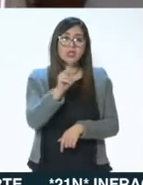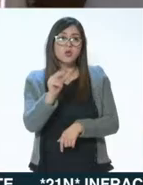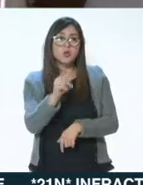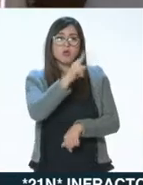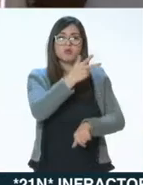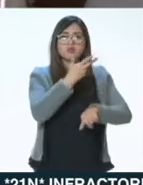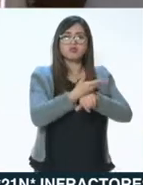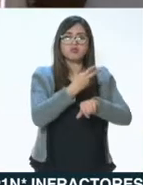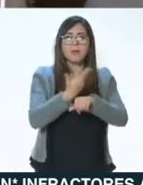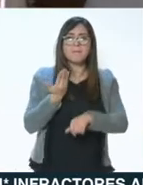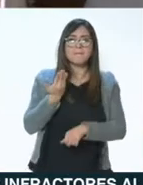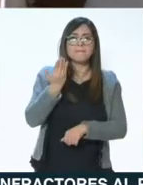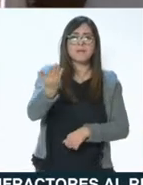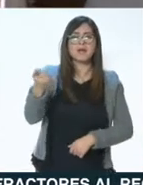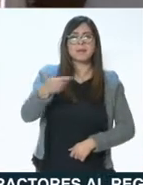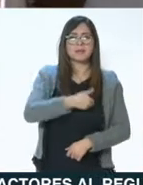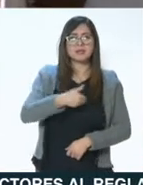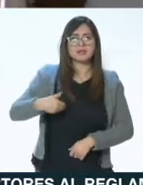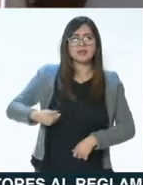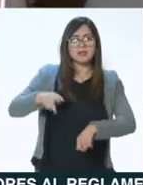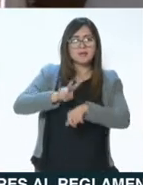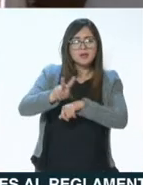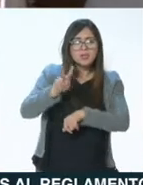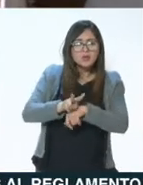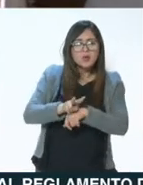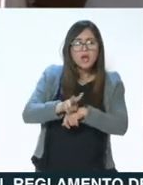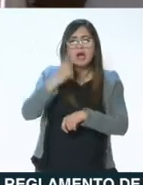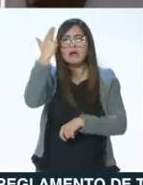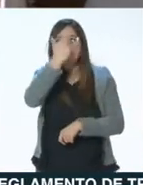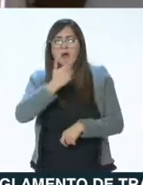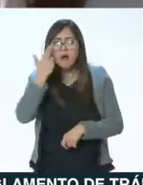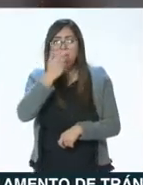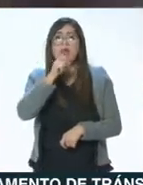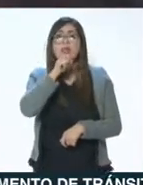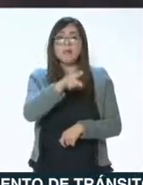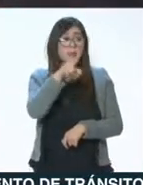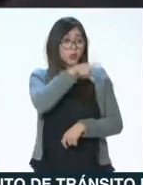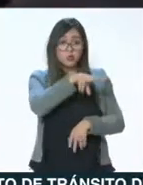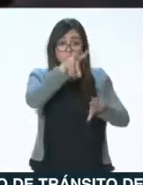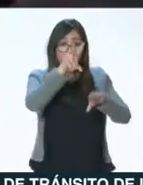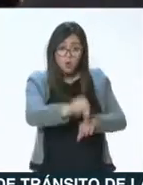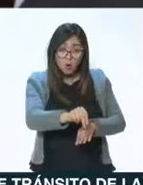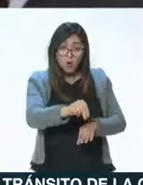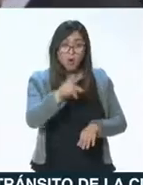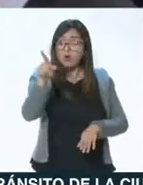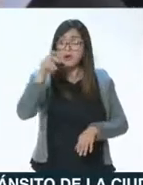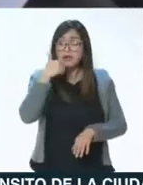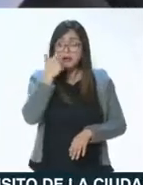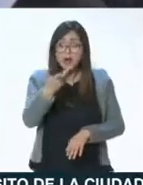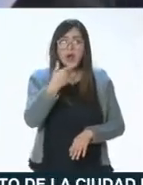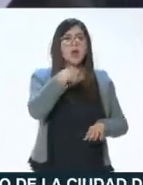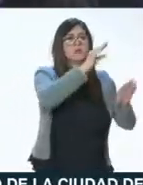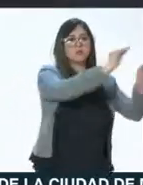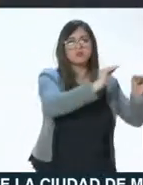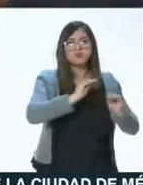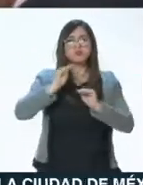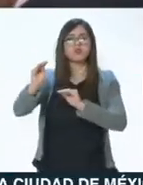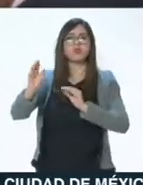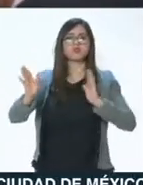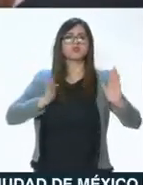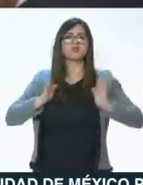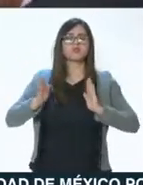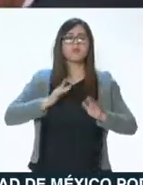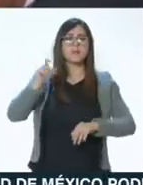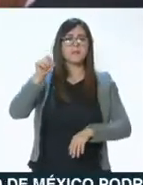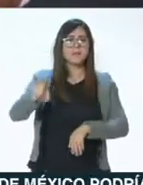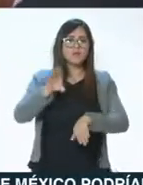presión a Maduro, es decir, las fichas, es decir, incluso la amenaza de intervención, el mandar tropas a Colombia, pues para generar una